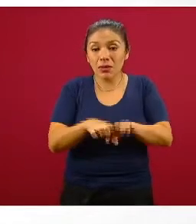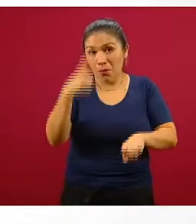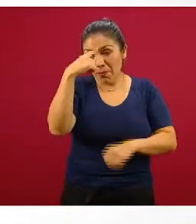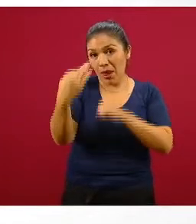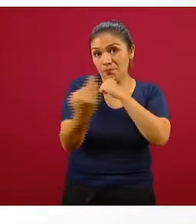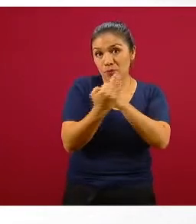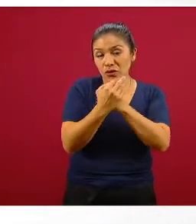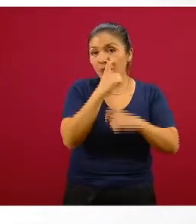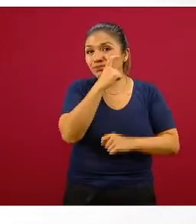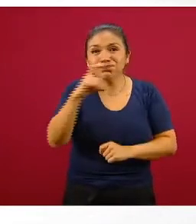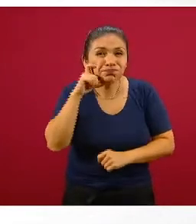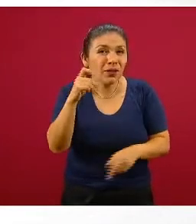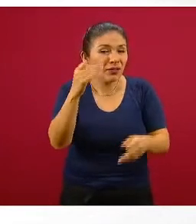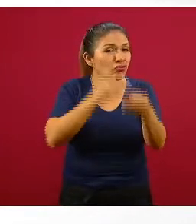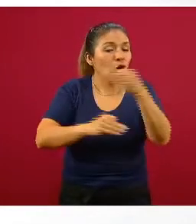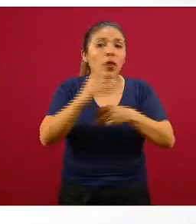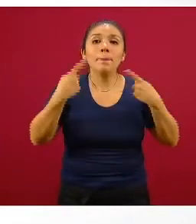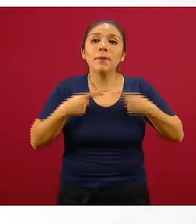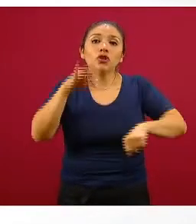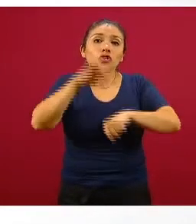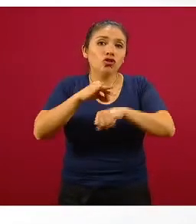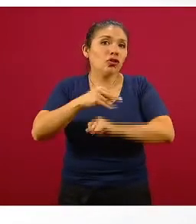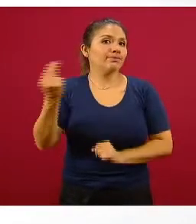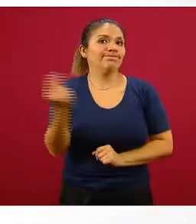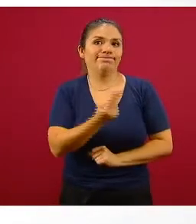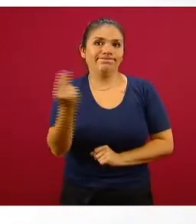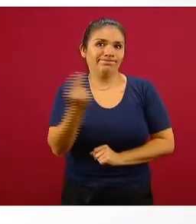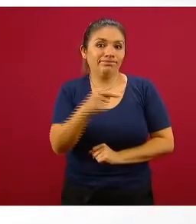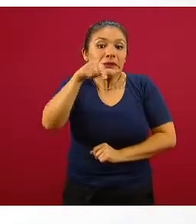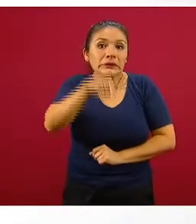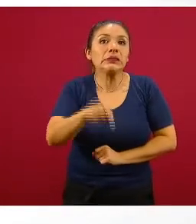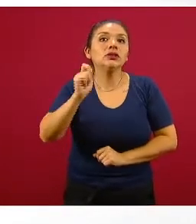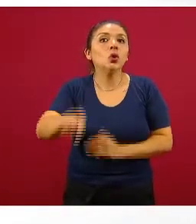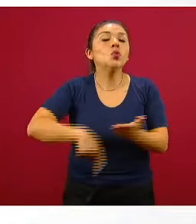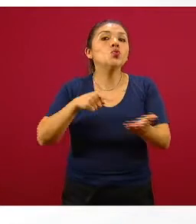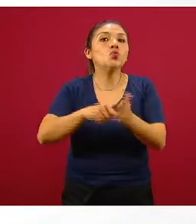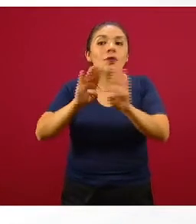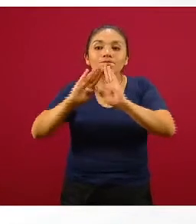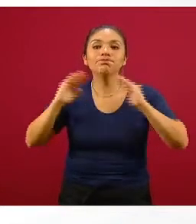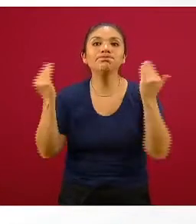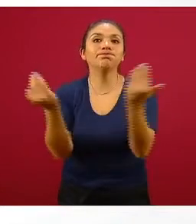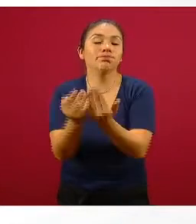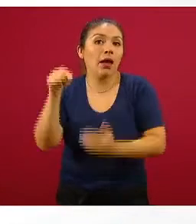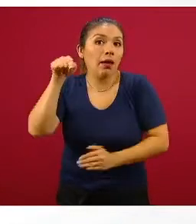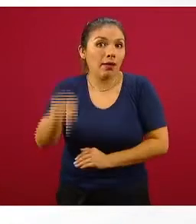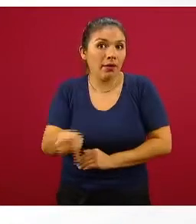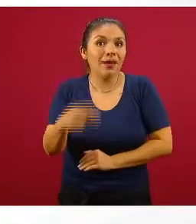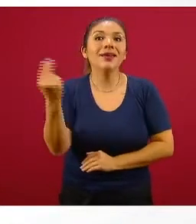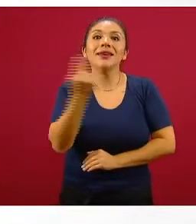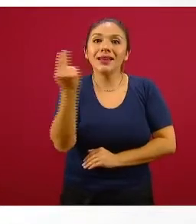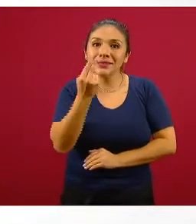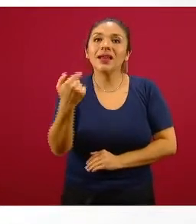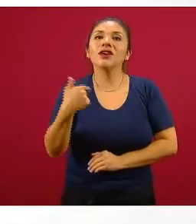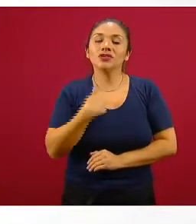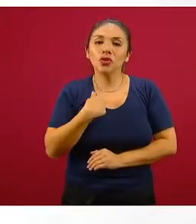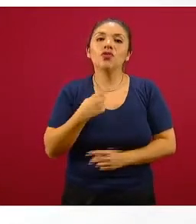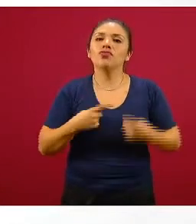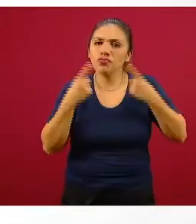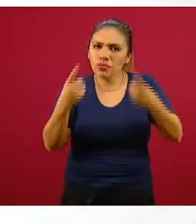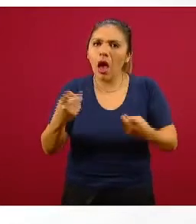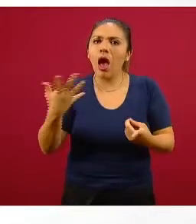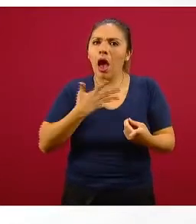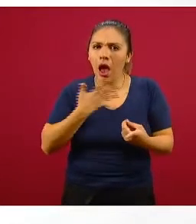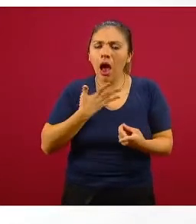lo requieren también todos los médicos que estén ahí, porque son áreas aisladas de cualquier manera, y tendríamos entonces estos